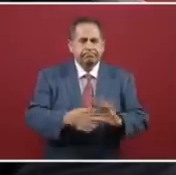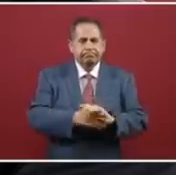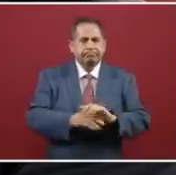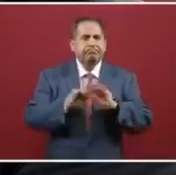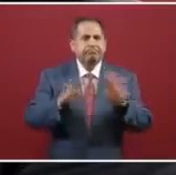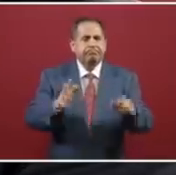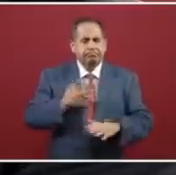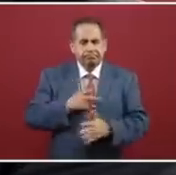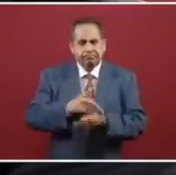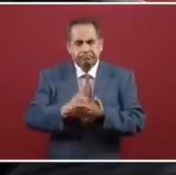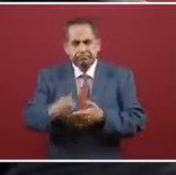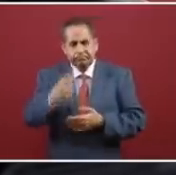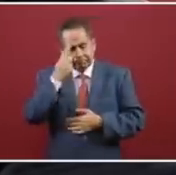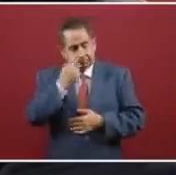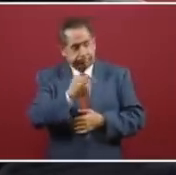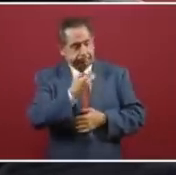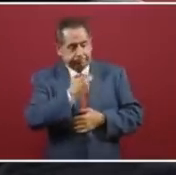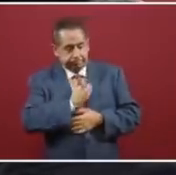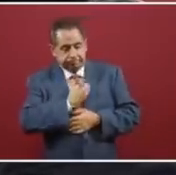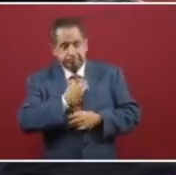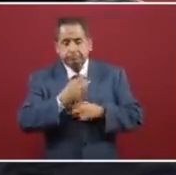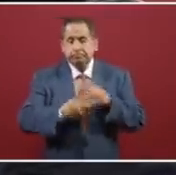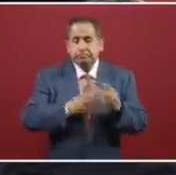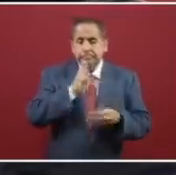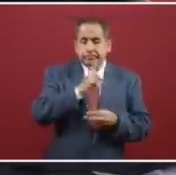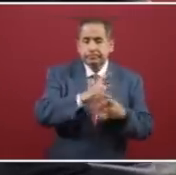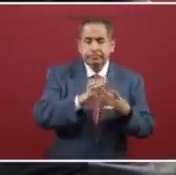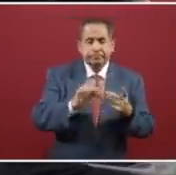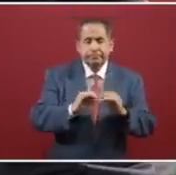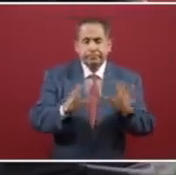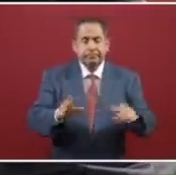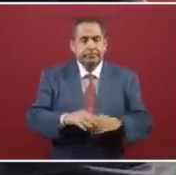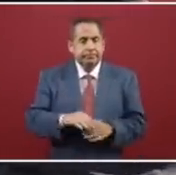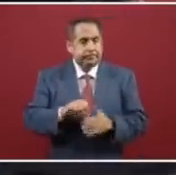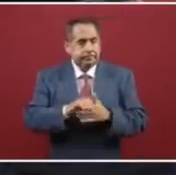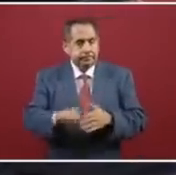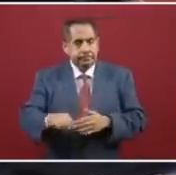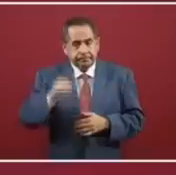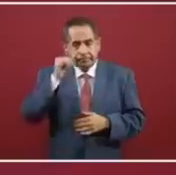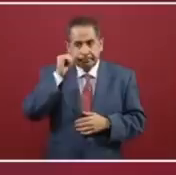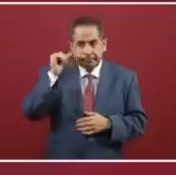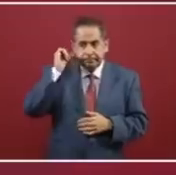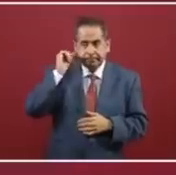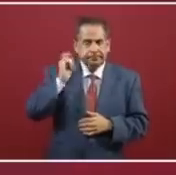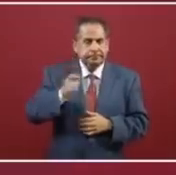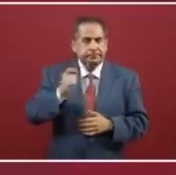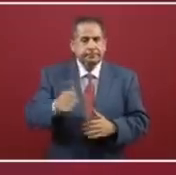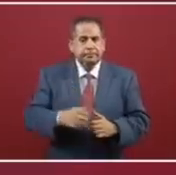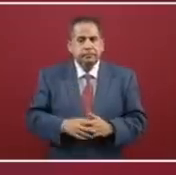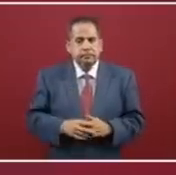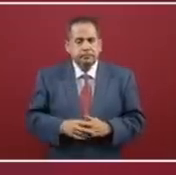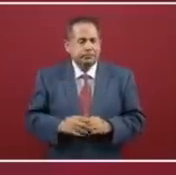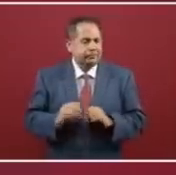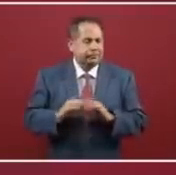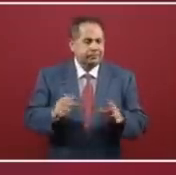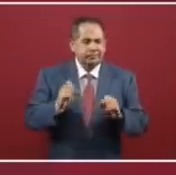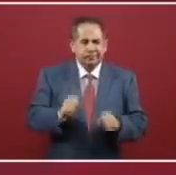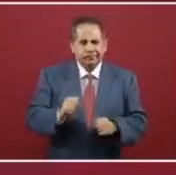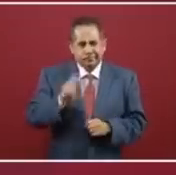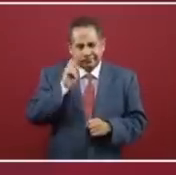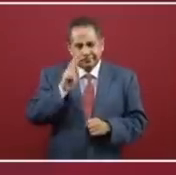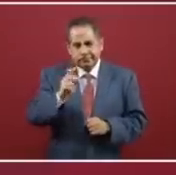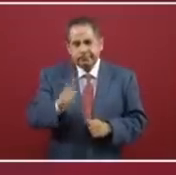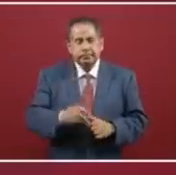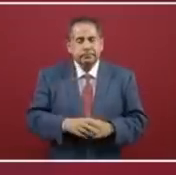mi derecho a la réplica ayer por ejemplo porque seguramente